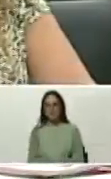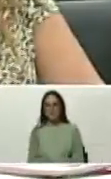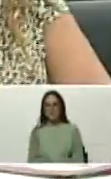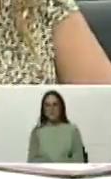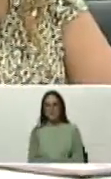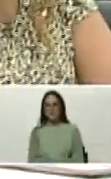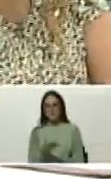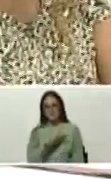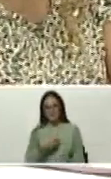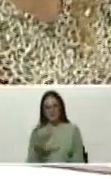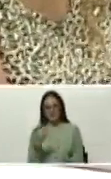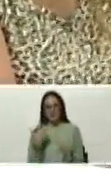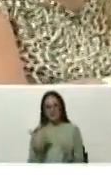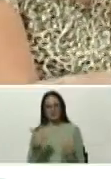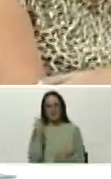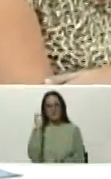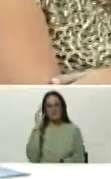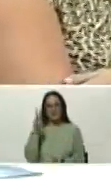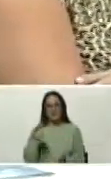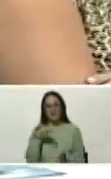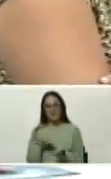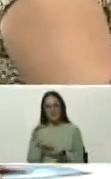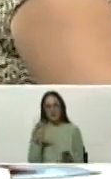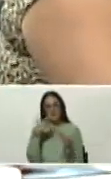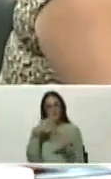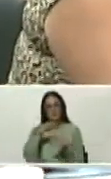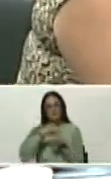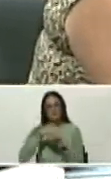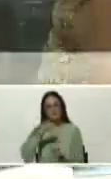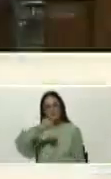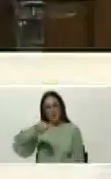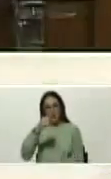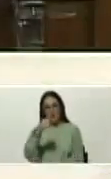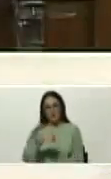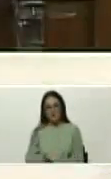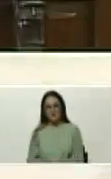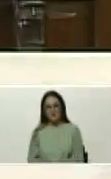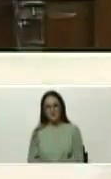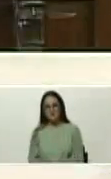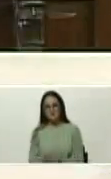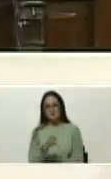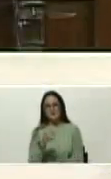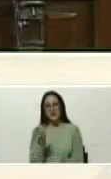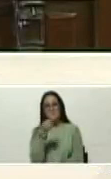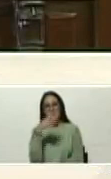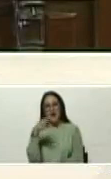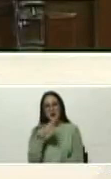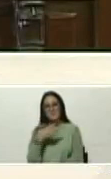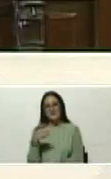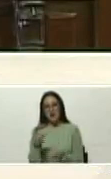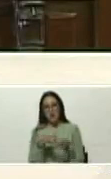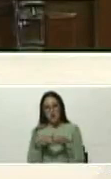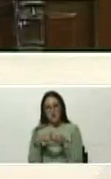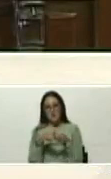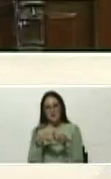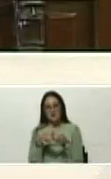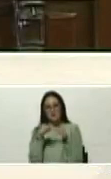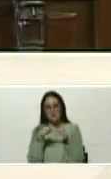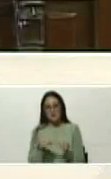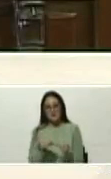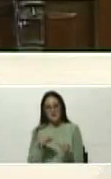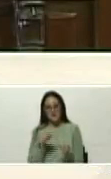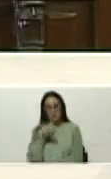señor presidente de la Asamblea Nacional, compañero Jorge Rodríguez, compañera Blanca Ecao, presidenta de la Comisión Permanente del